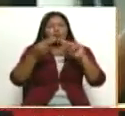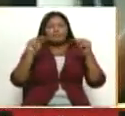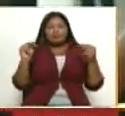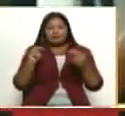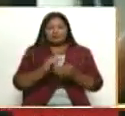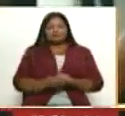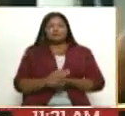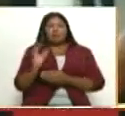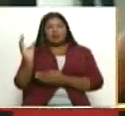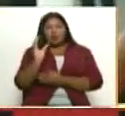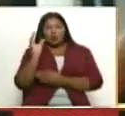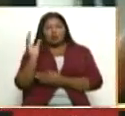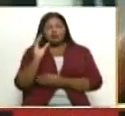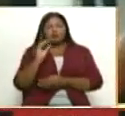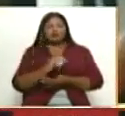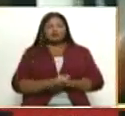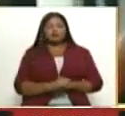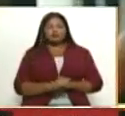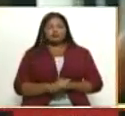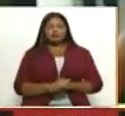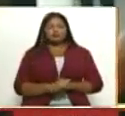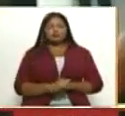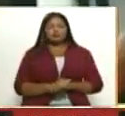para Colombia.